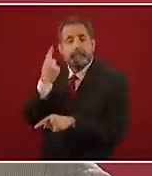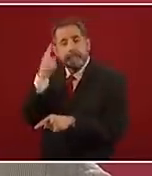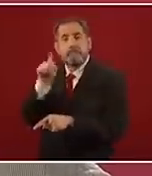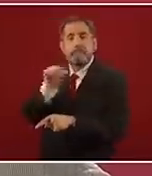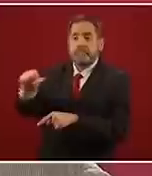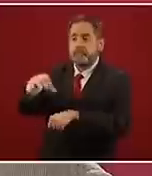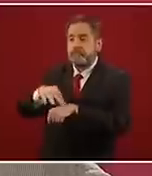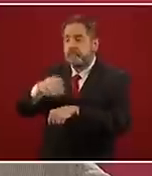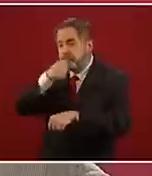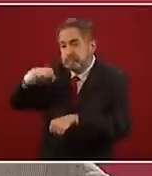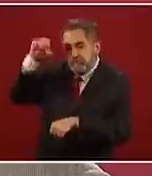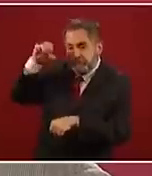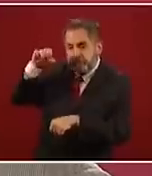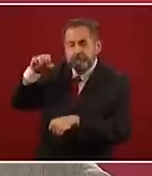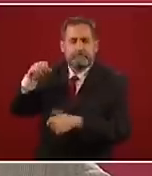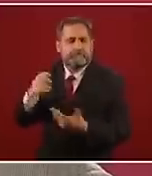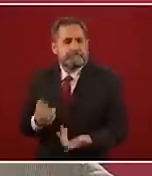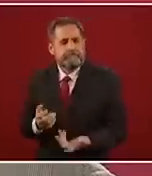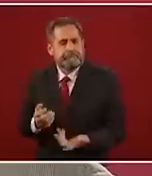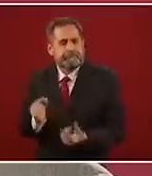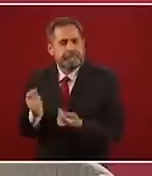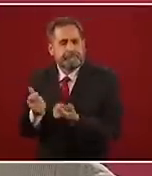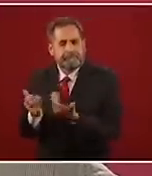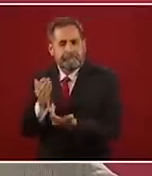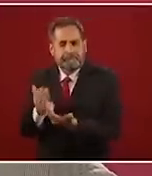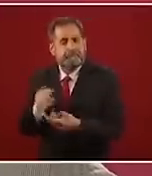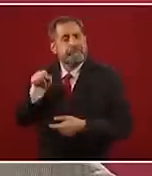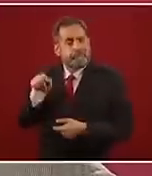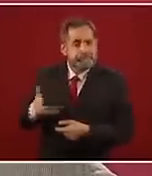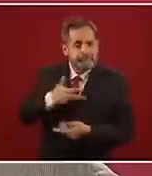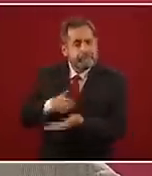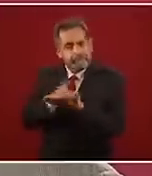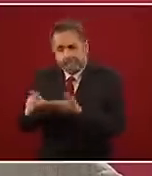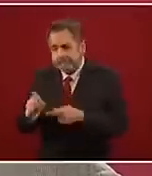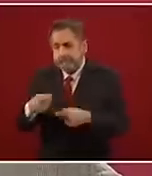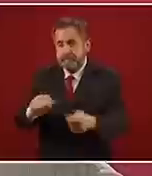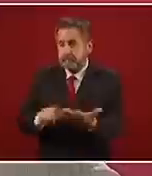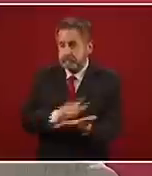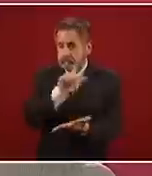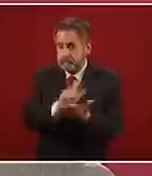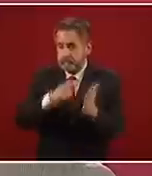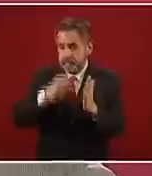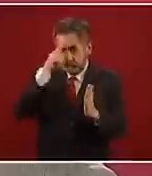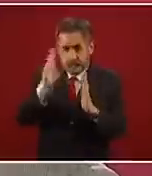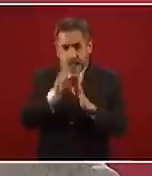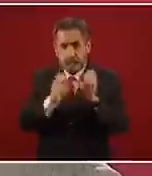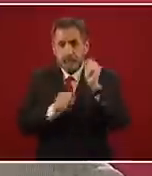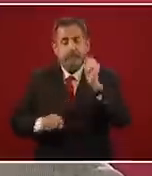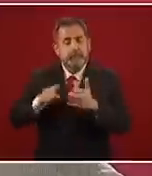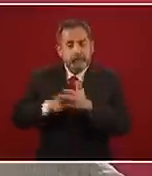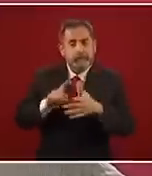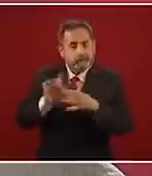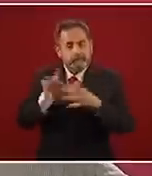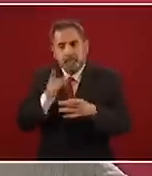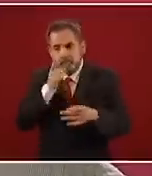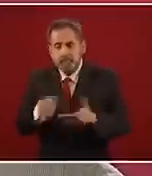la salud es un derecho humano, y que está garantizado además en las leyes mexicanas, empezando por la Constitución, no